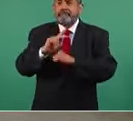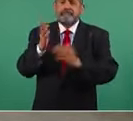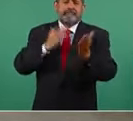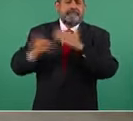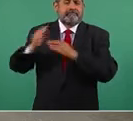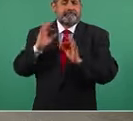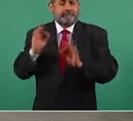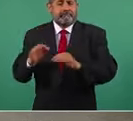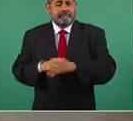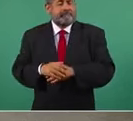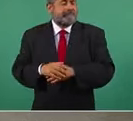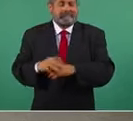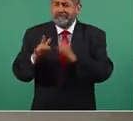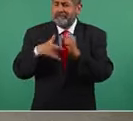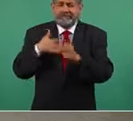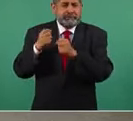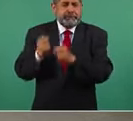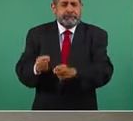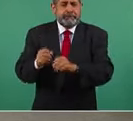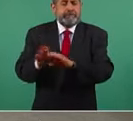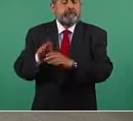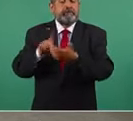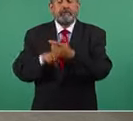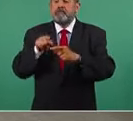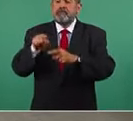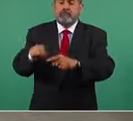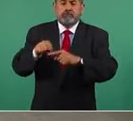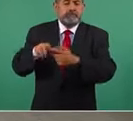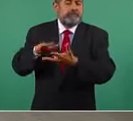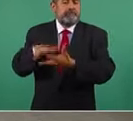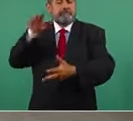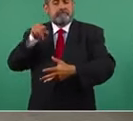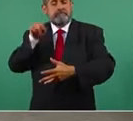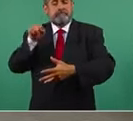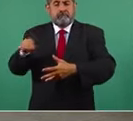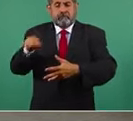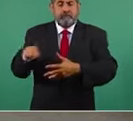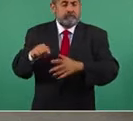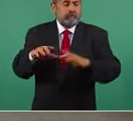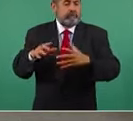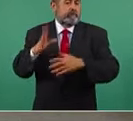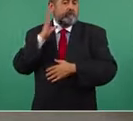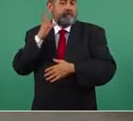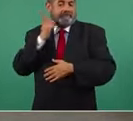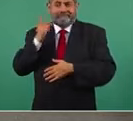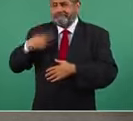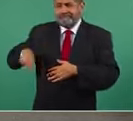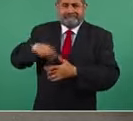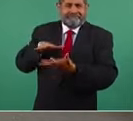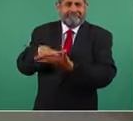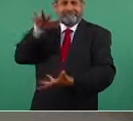Están garantizados porque se va a tener mayoría en la Cámara,